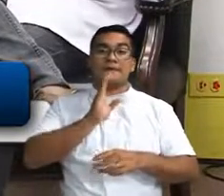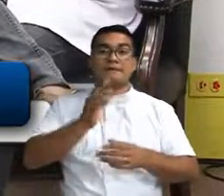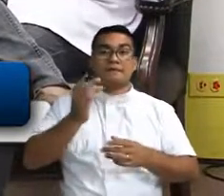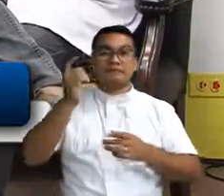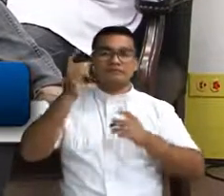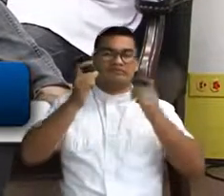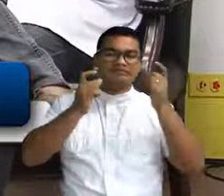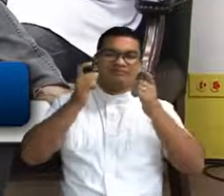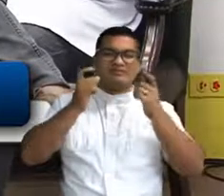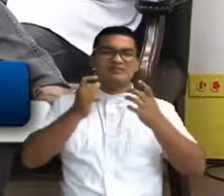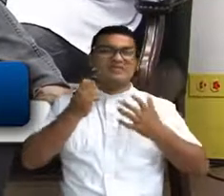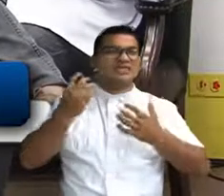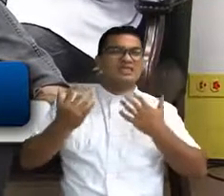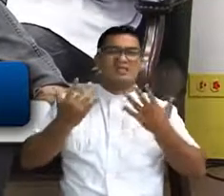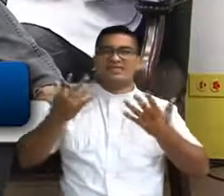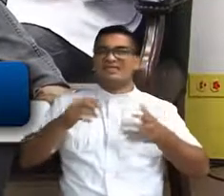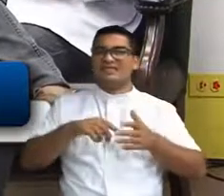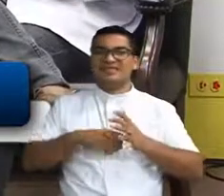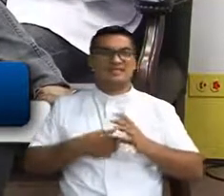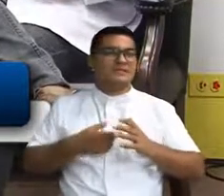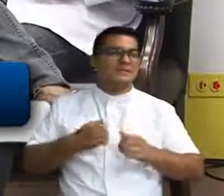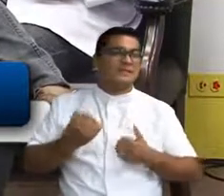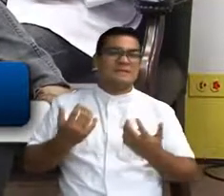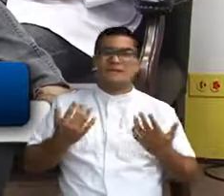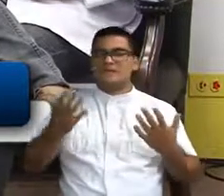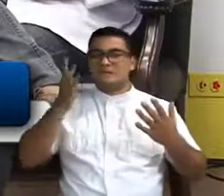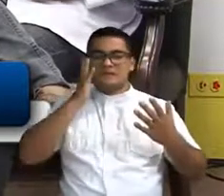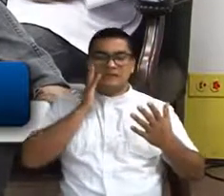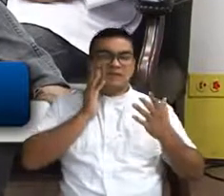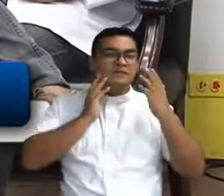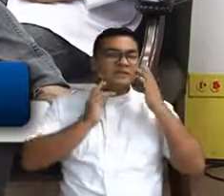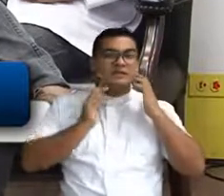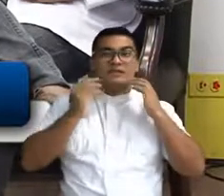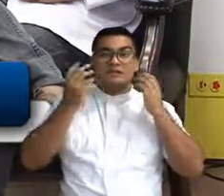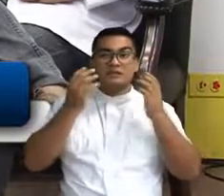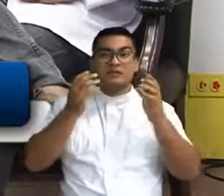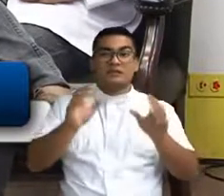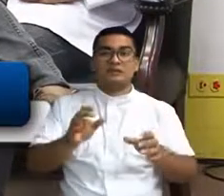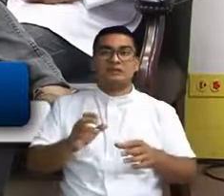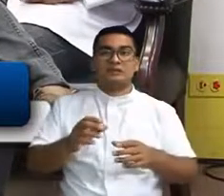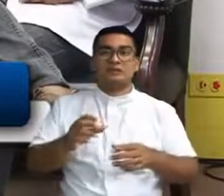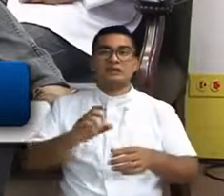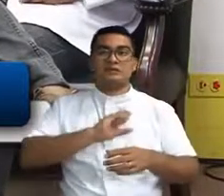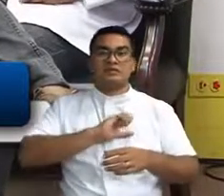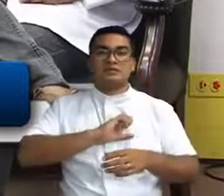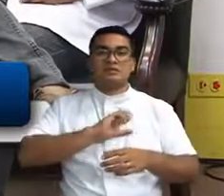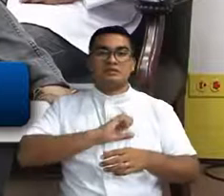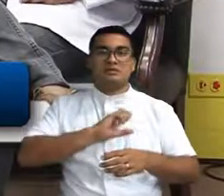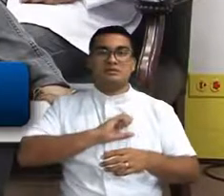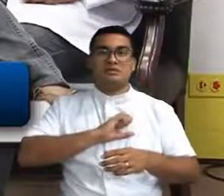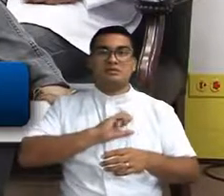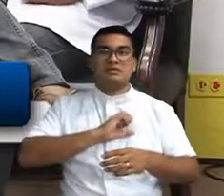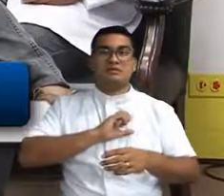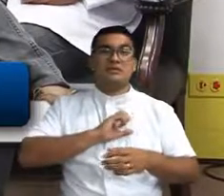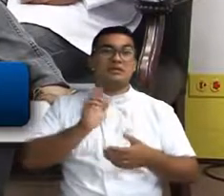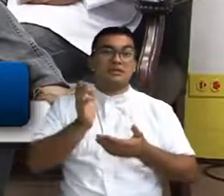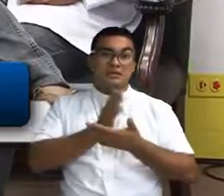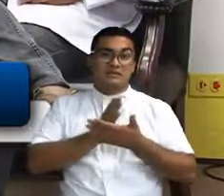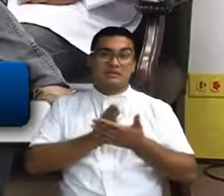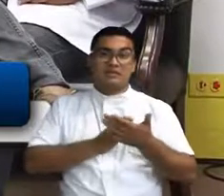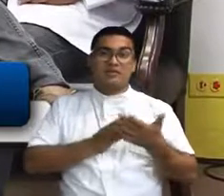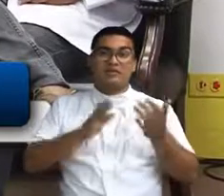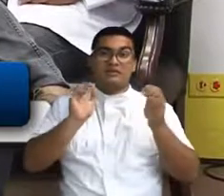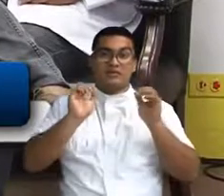siempre está en constante movimiento, siempre hay mucha sudoración, hay mucha agitación, palpitaciones fuertes que en algunos casos llega